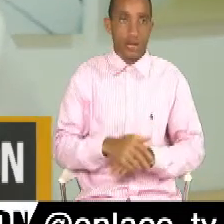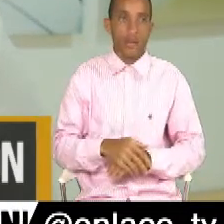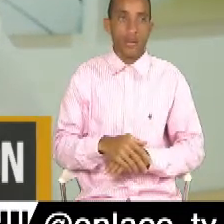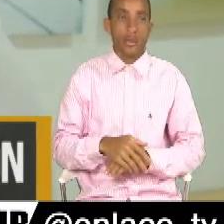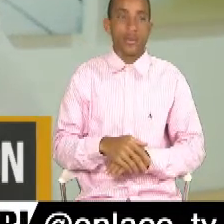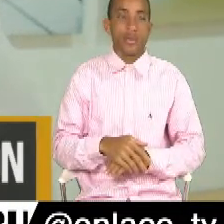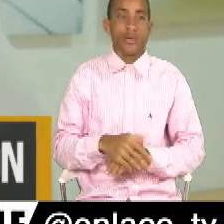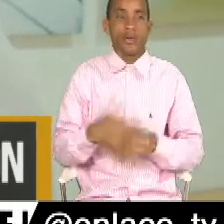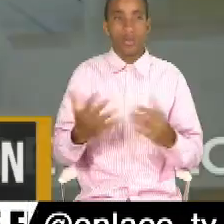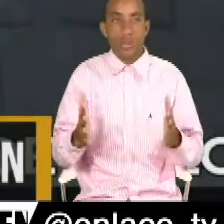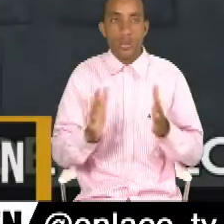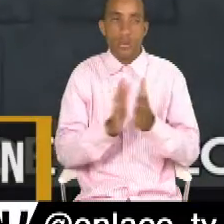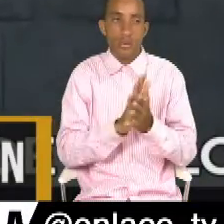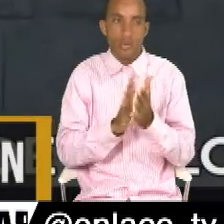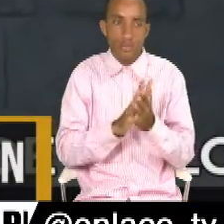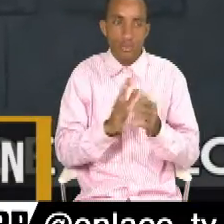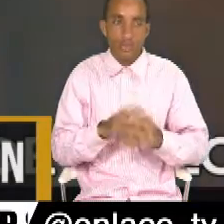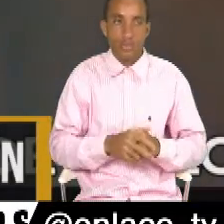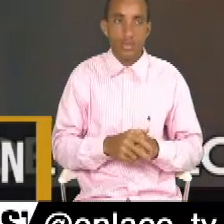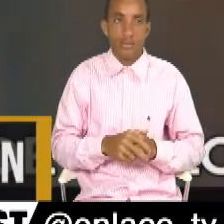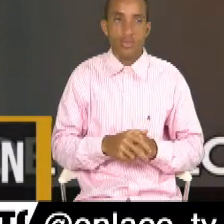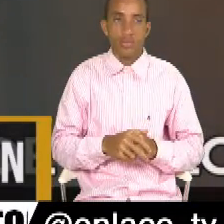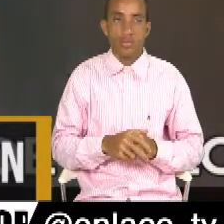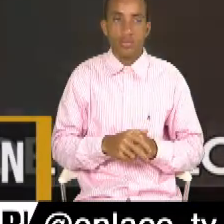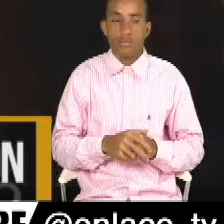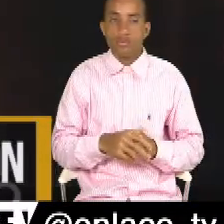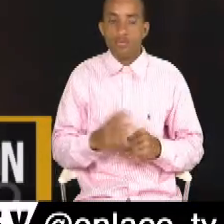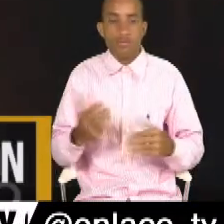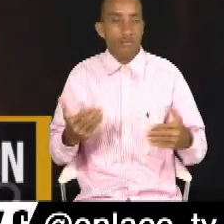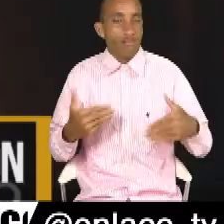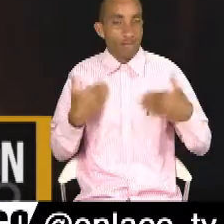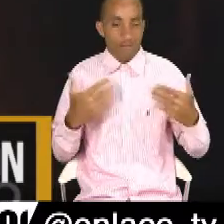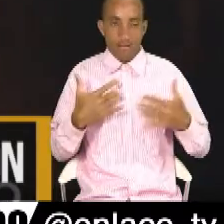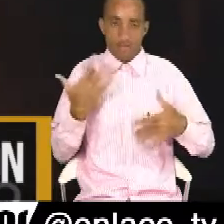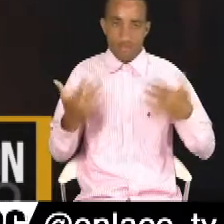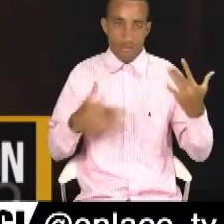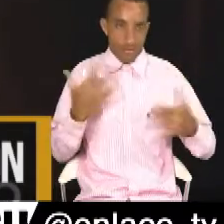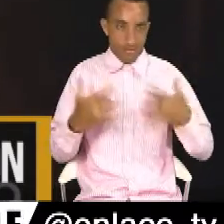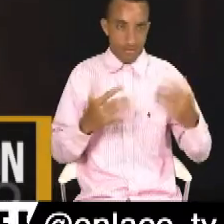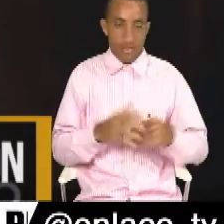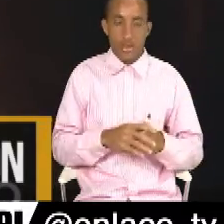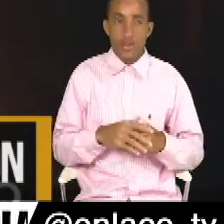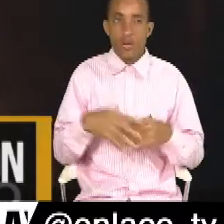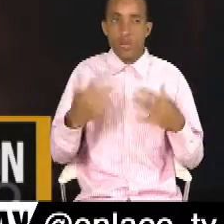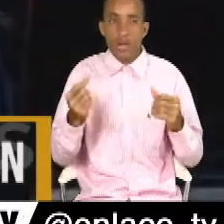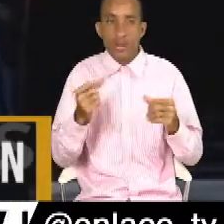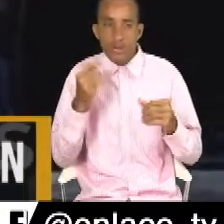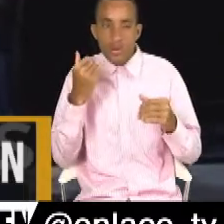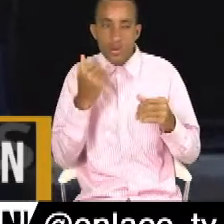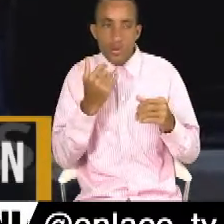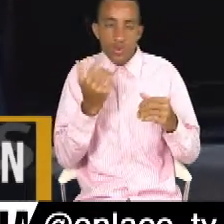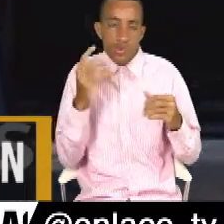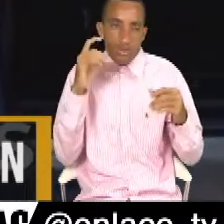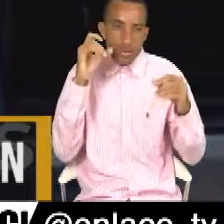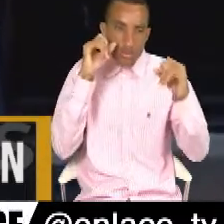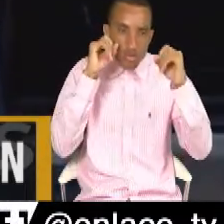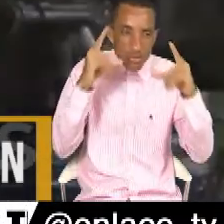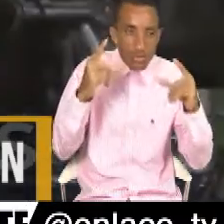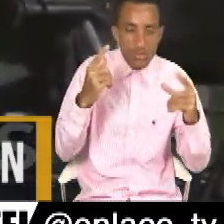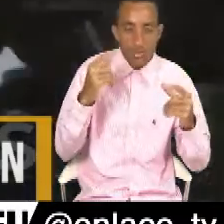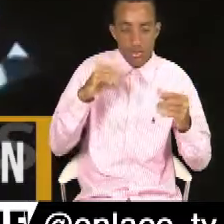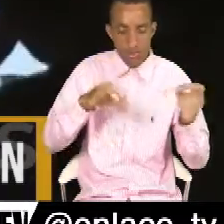un entretenimiento y diversión. Con más fuerza, nuevos enfoques, sorpresas, premios y mucha más